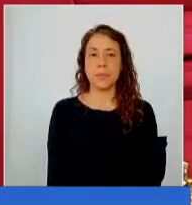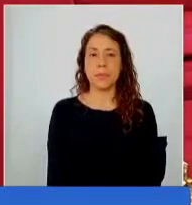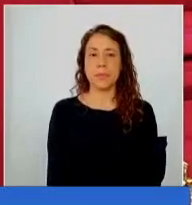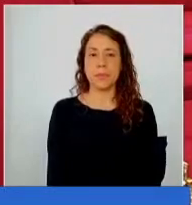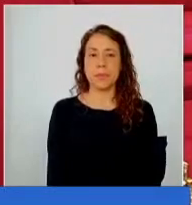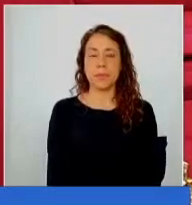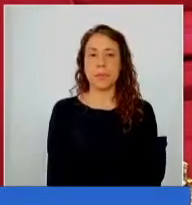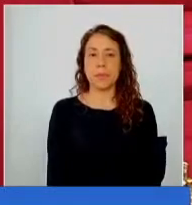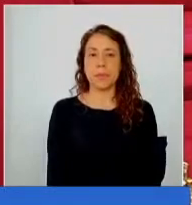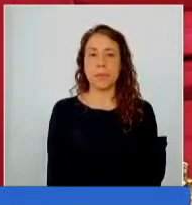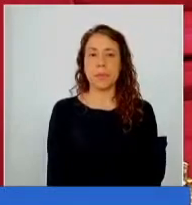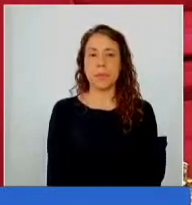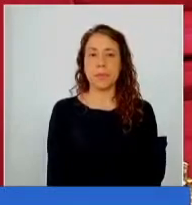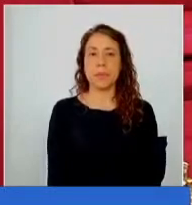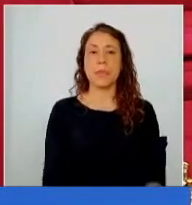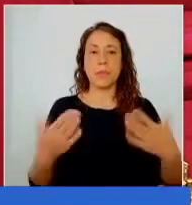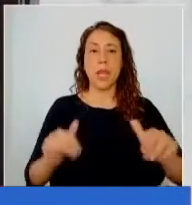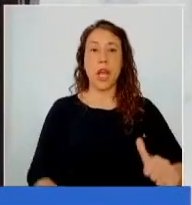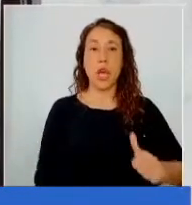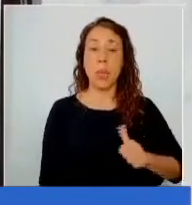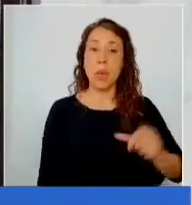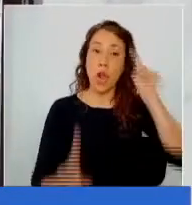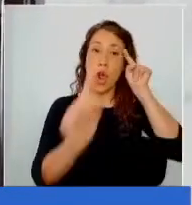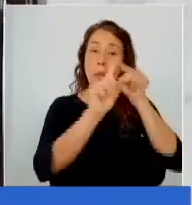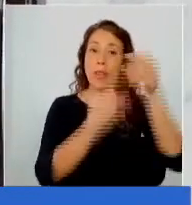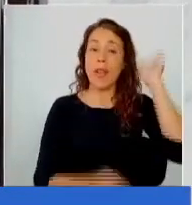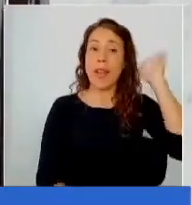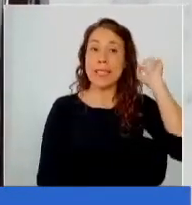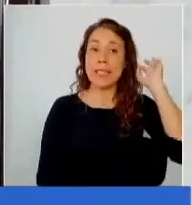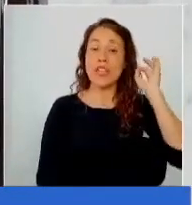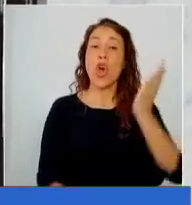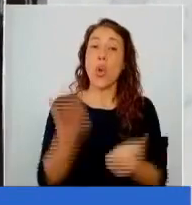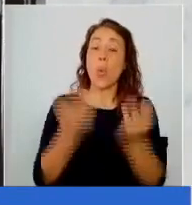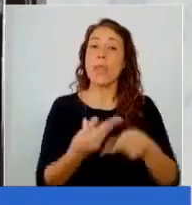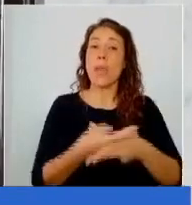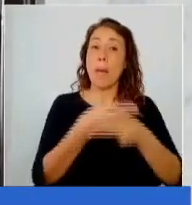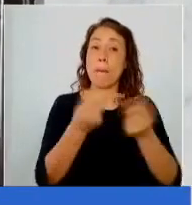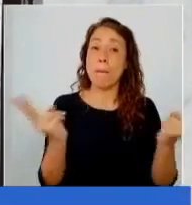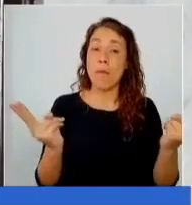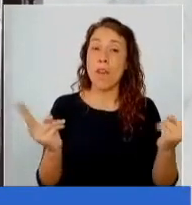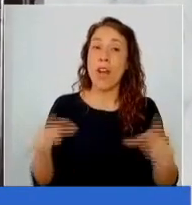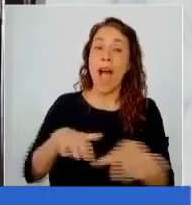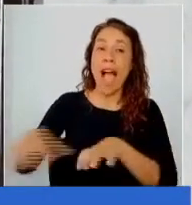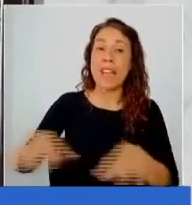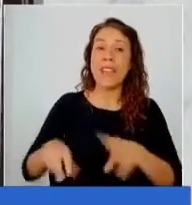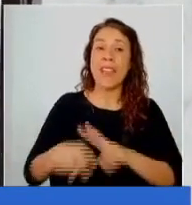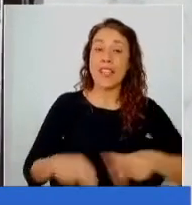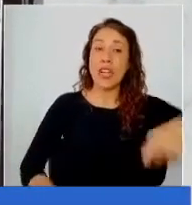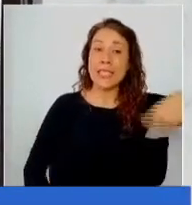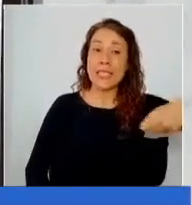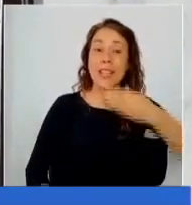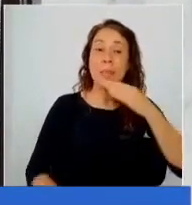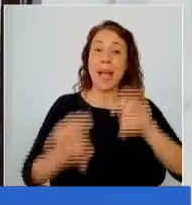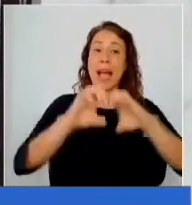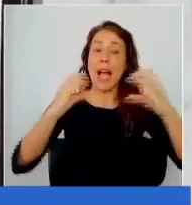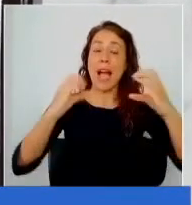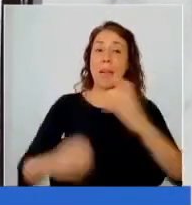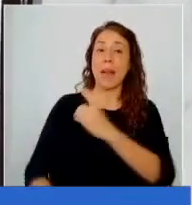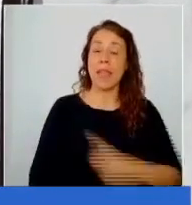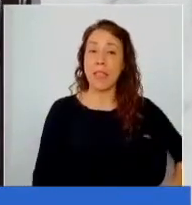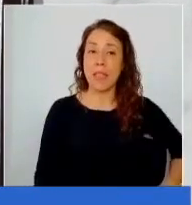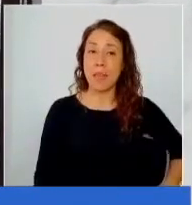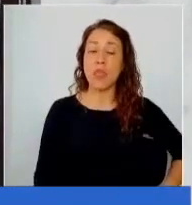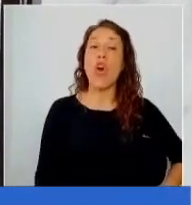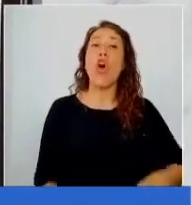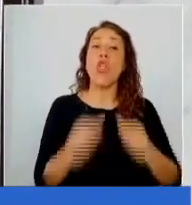habiéndose cumplido el objetivo de la sesión de dar cuenta pública las actividades realizadas por el senave por la cámara de diputados en el periodo entre el